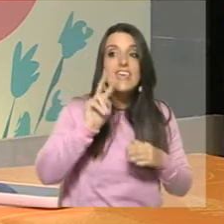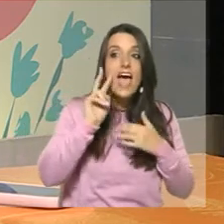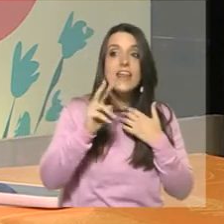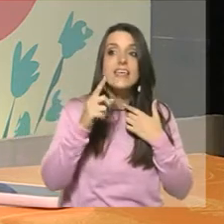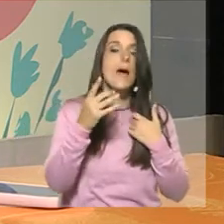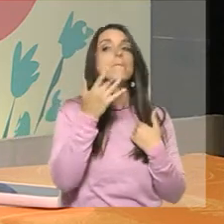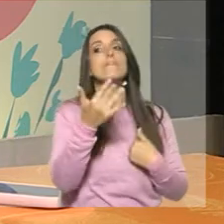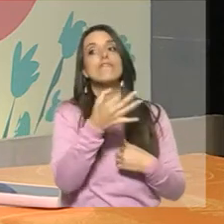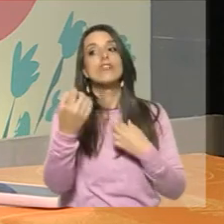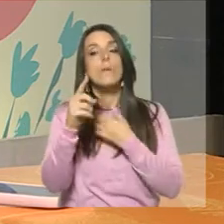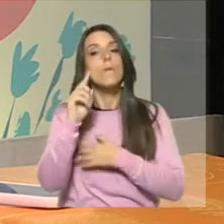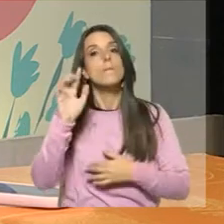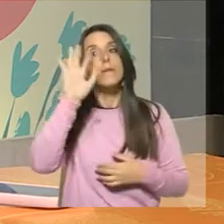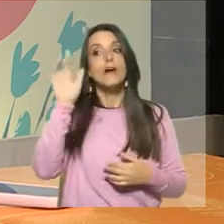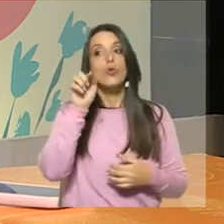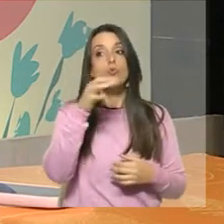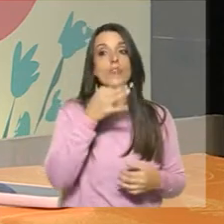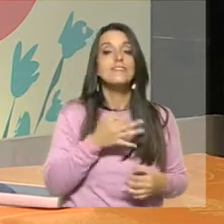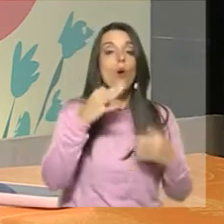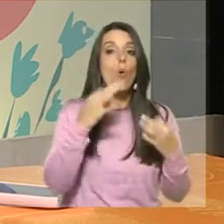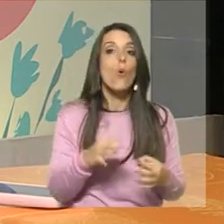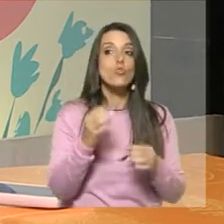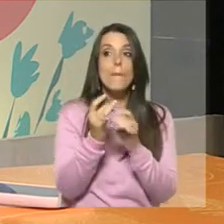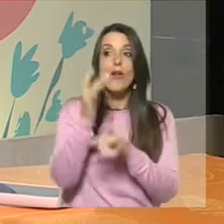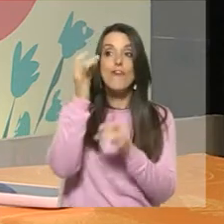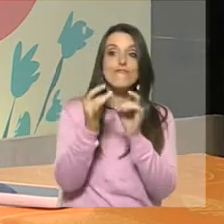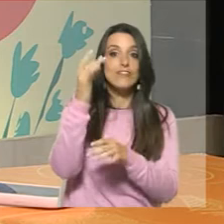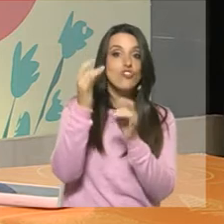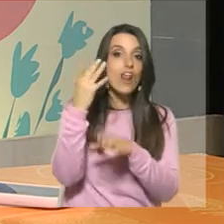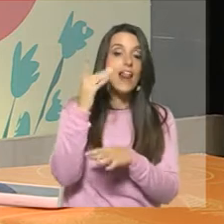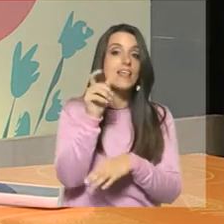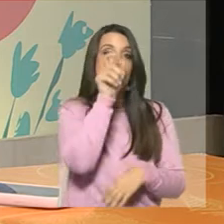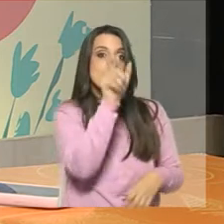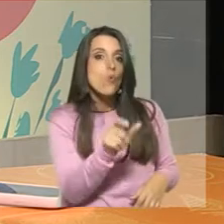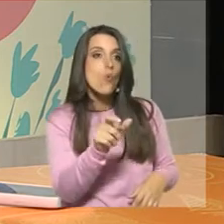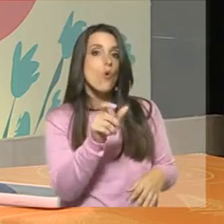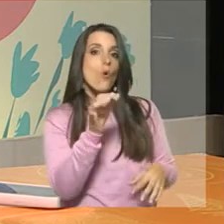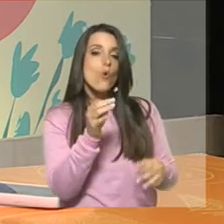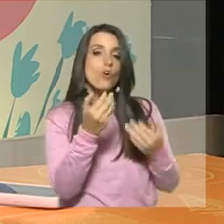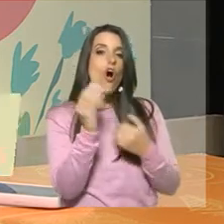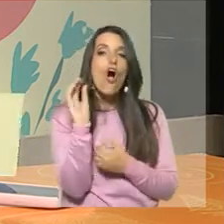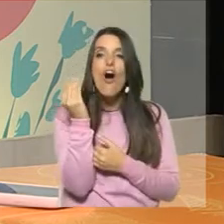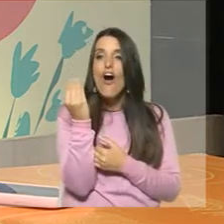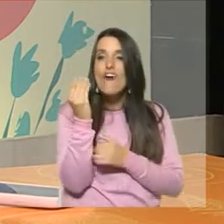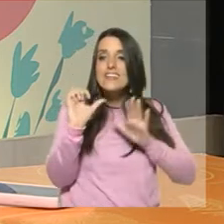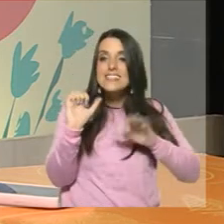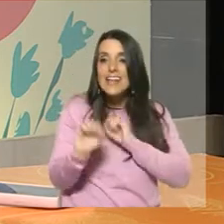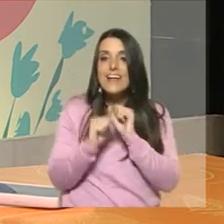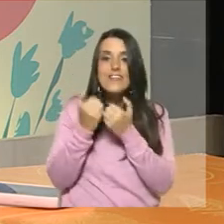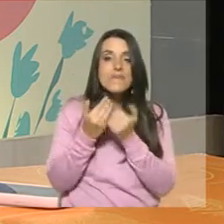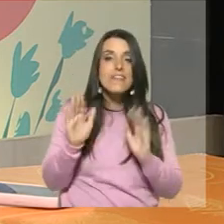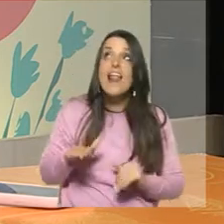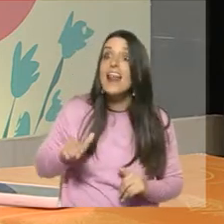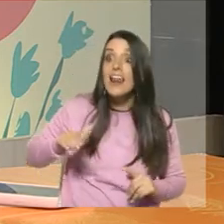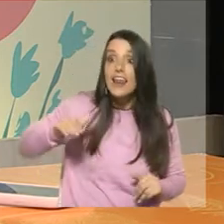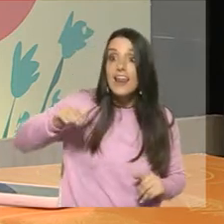era maravilloso. Pero me imagino esto que tú decís, Nadia, a nivel profesional y personal, al haber empezado tan joven, tan chica y haber continuado, te tiene que